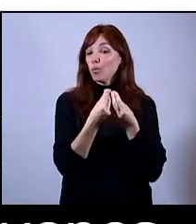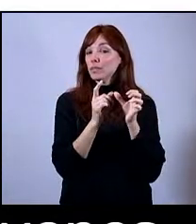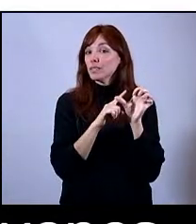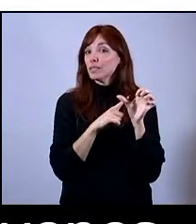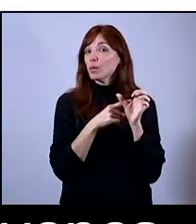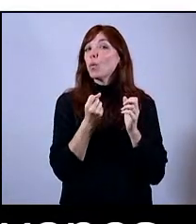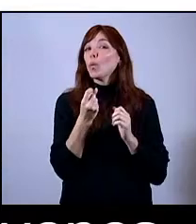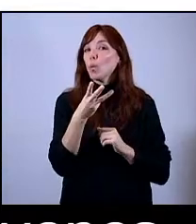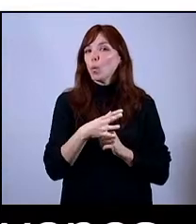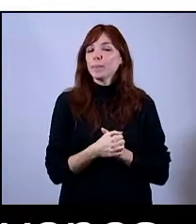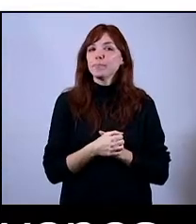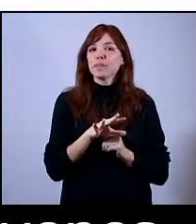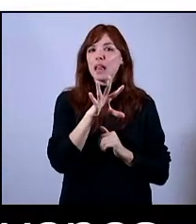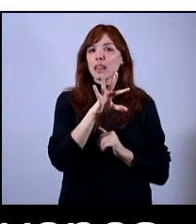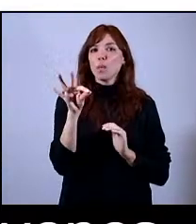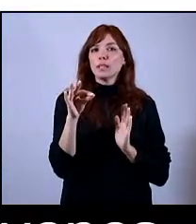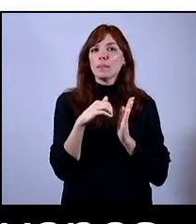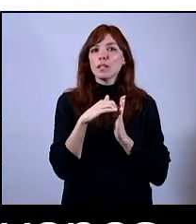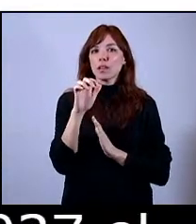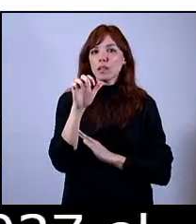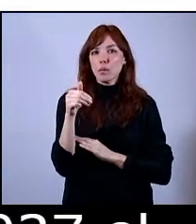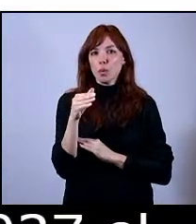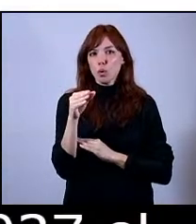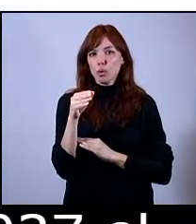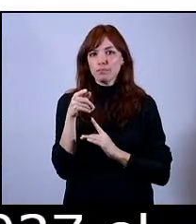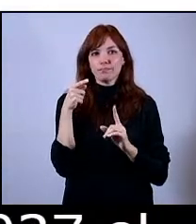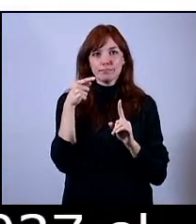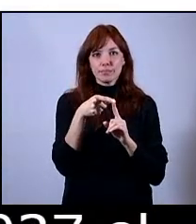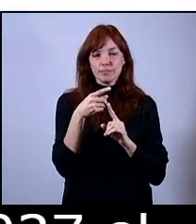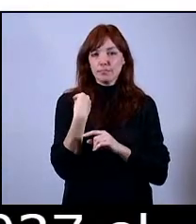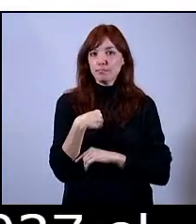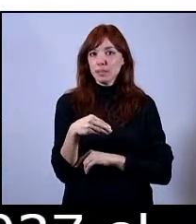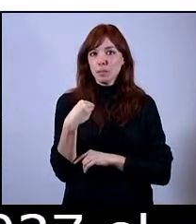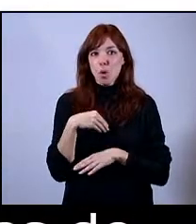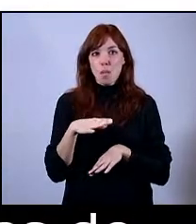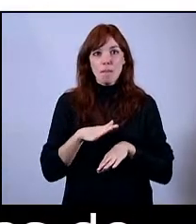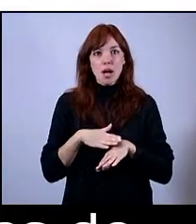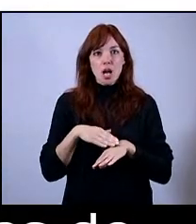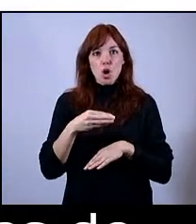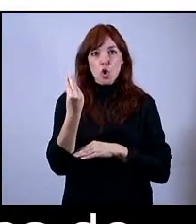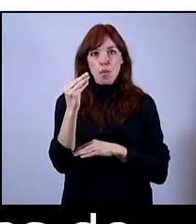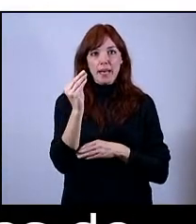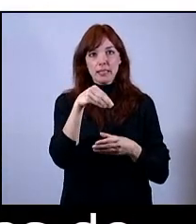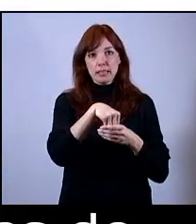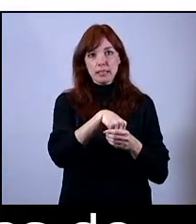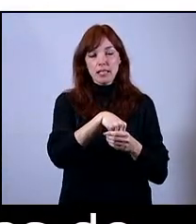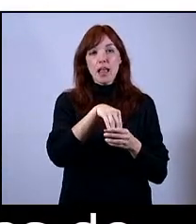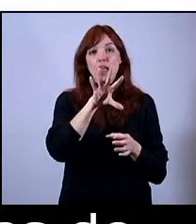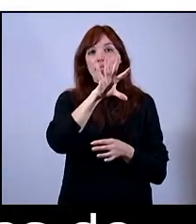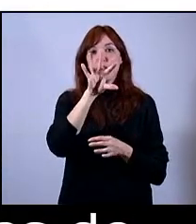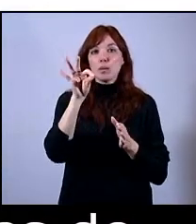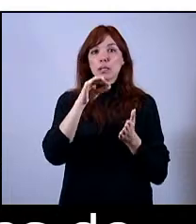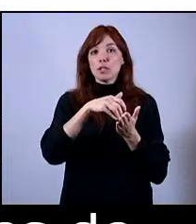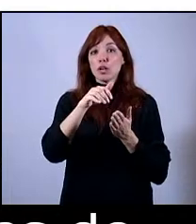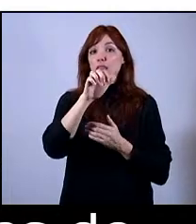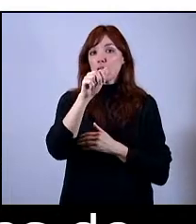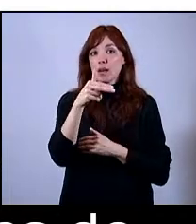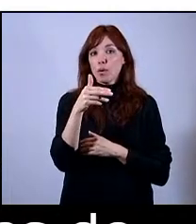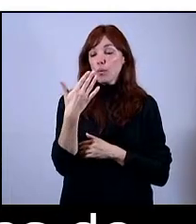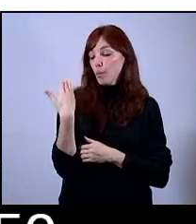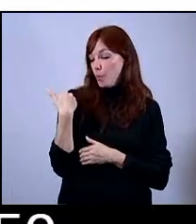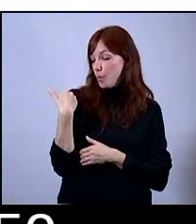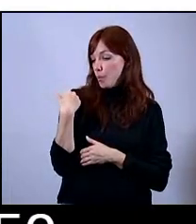50 millones de euros para estas ayudas a la incorporación de jóvenes. 50 millones de euros desde el